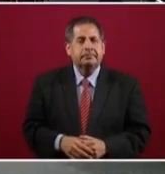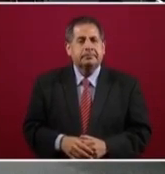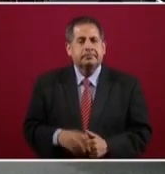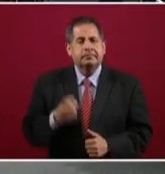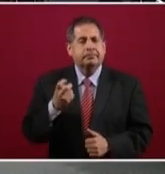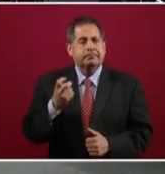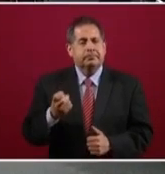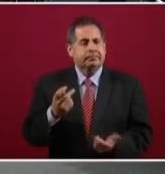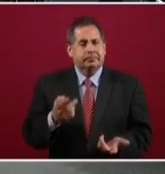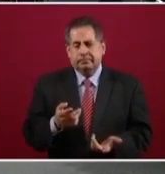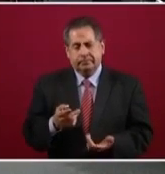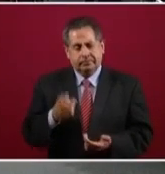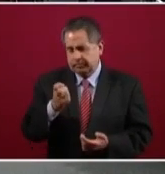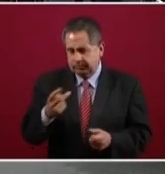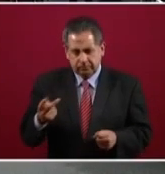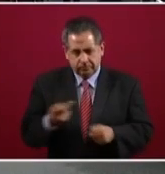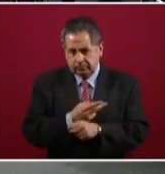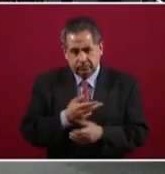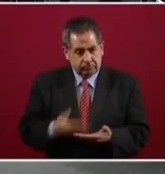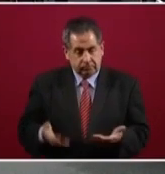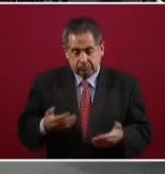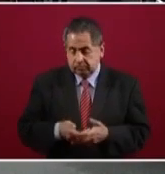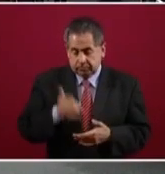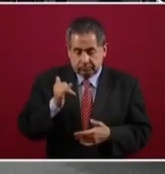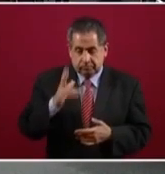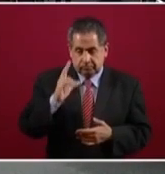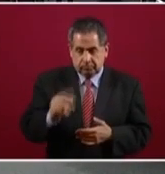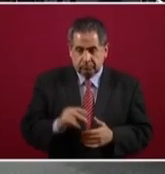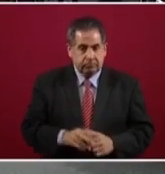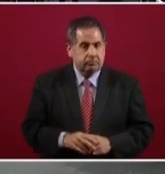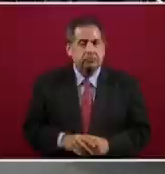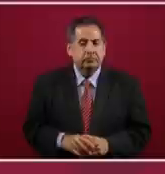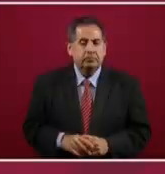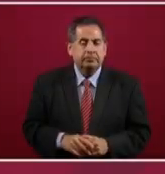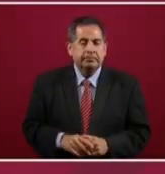Eso no pasa ahora.